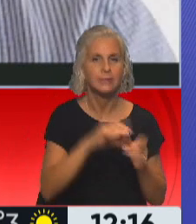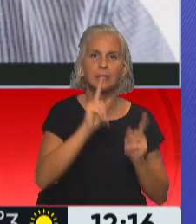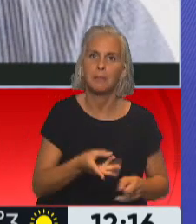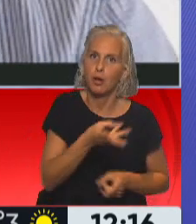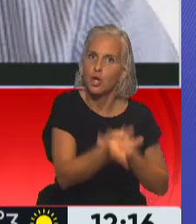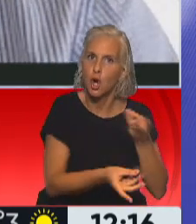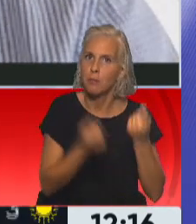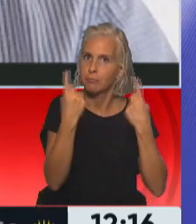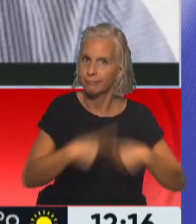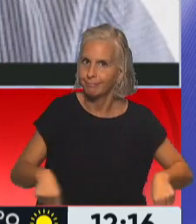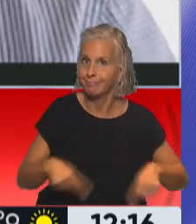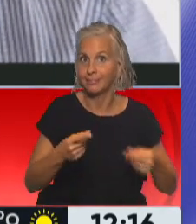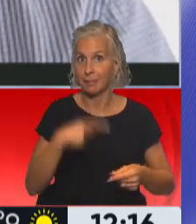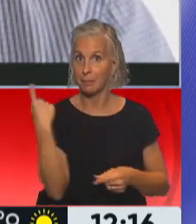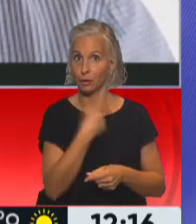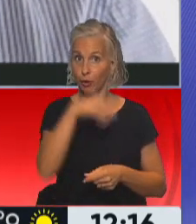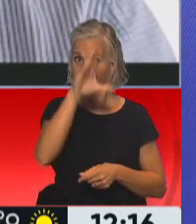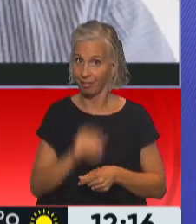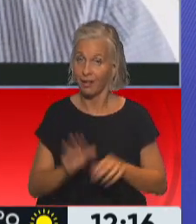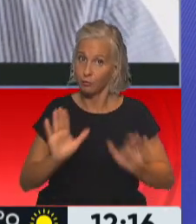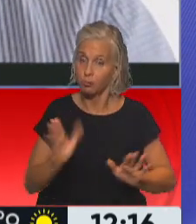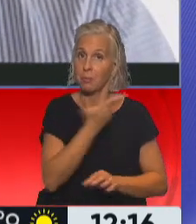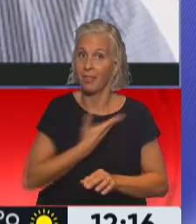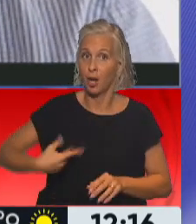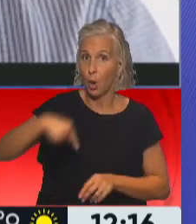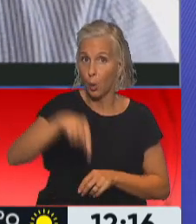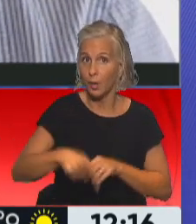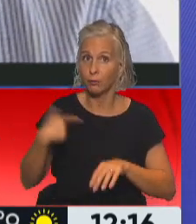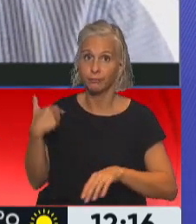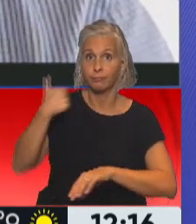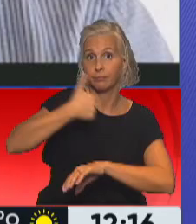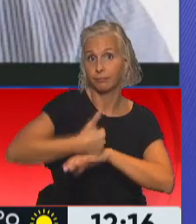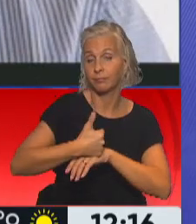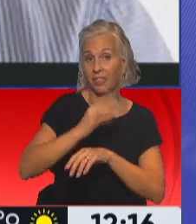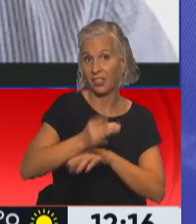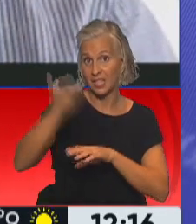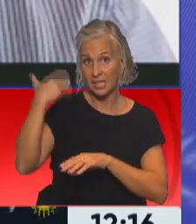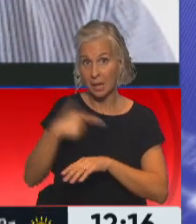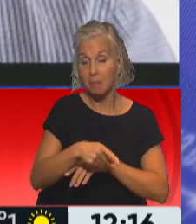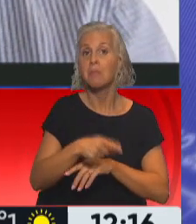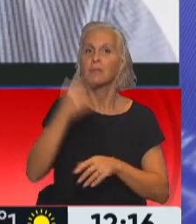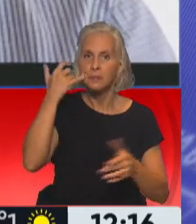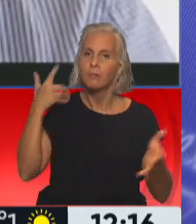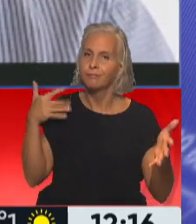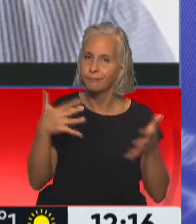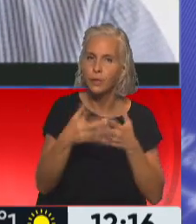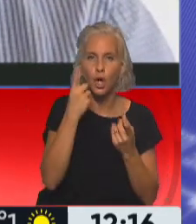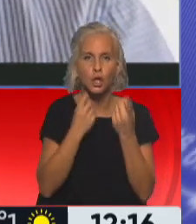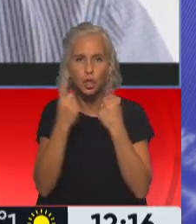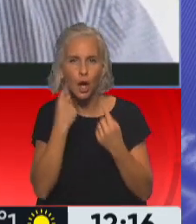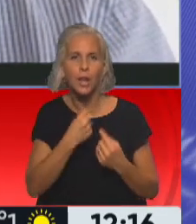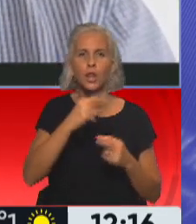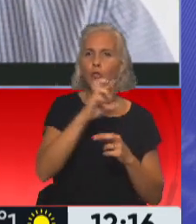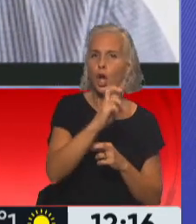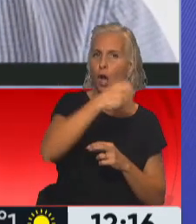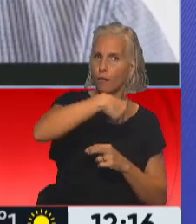de todos. Hasta el momento, el gobierno, desde que asumió en diciembre del 23, venía controlando el valor del dólar oficial